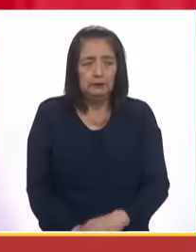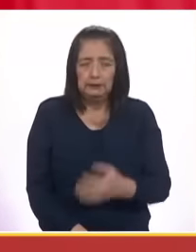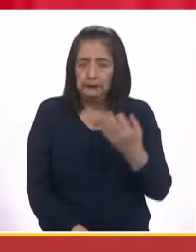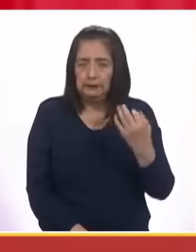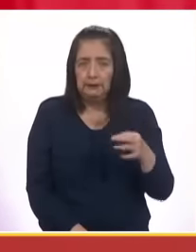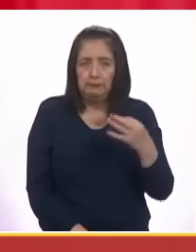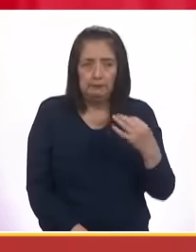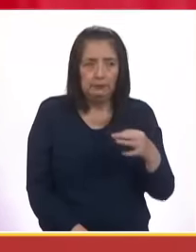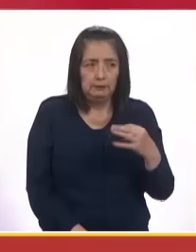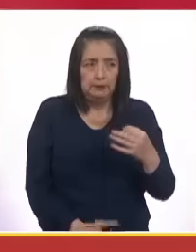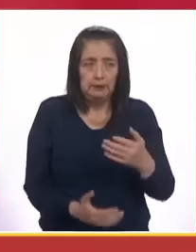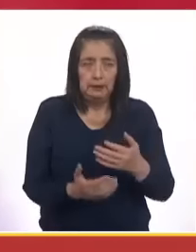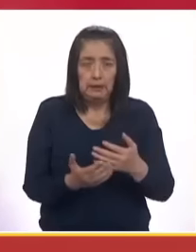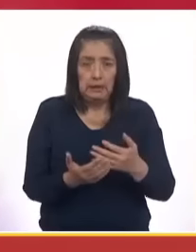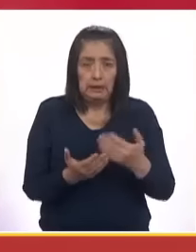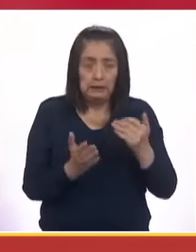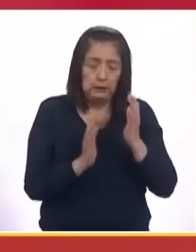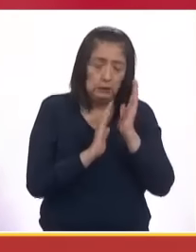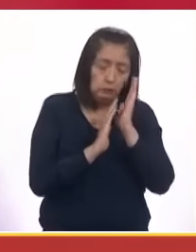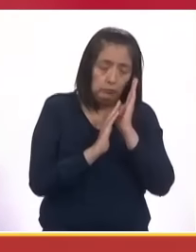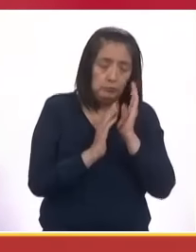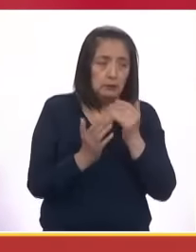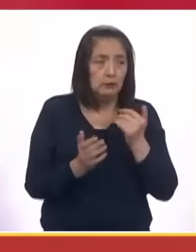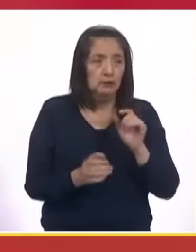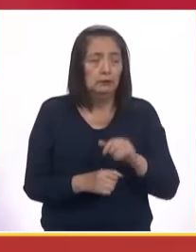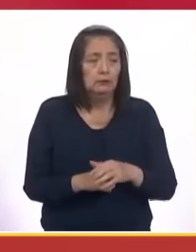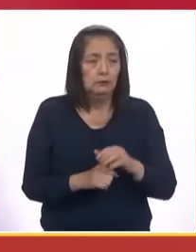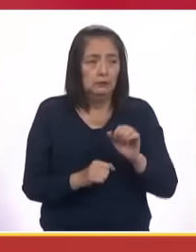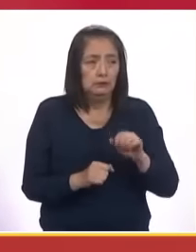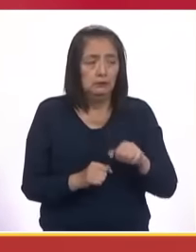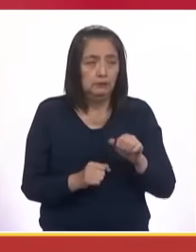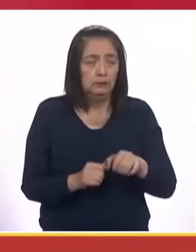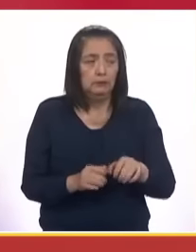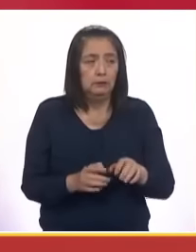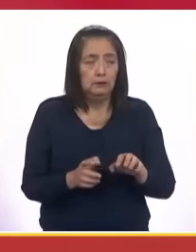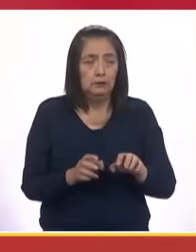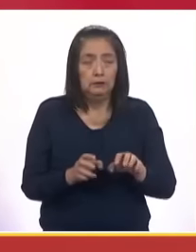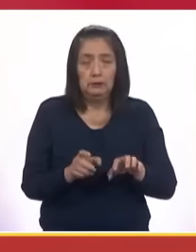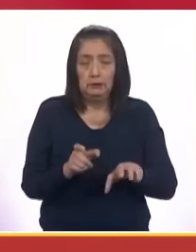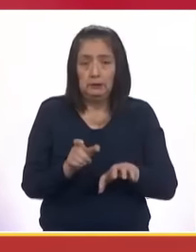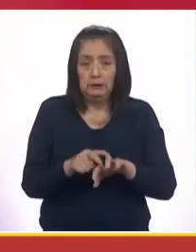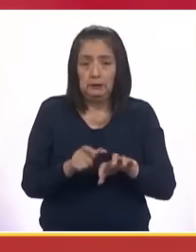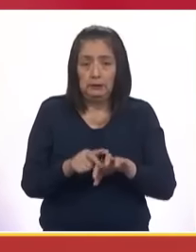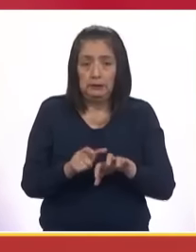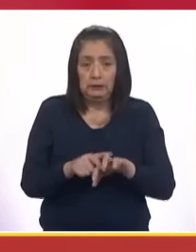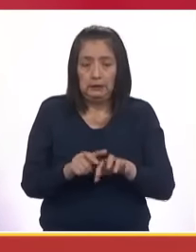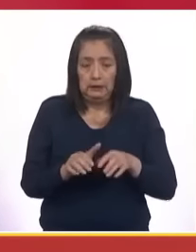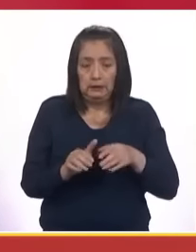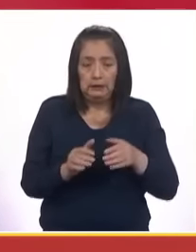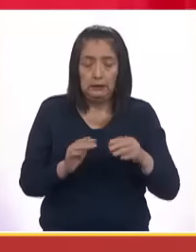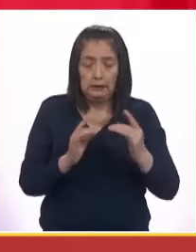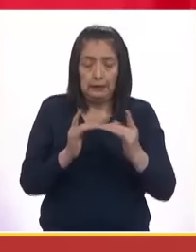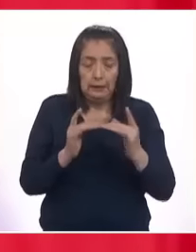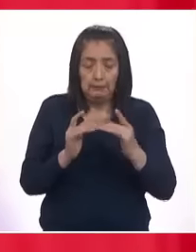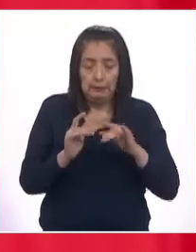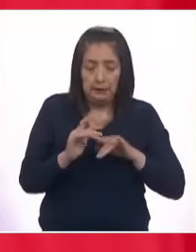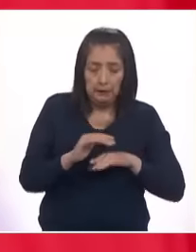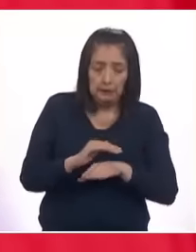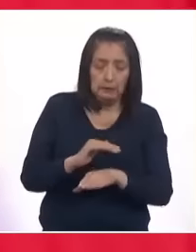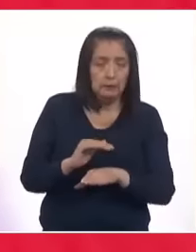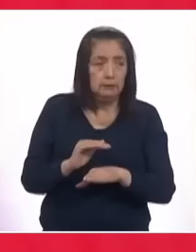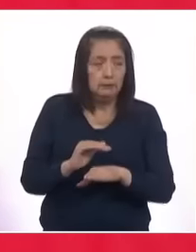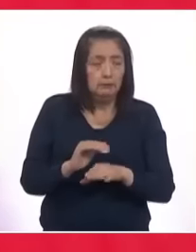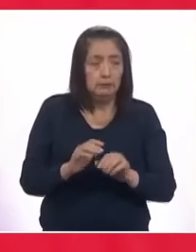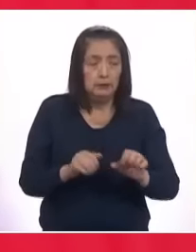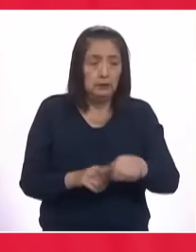siempre antes de irse a dormir, pongan las sandalias bien por debajo de la cama,